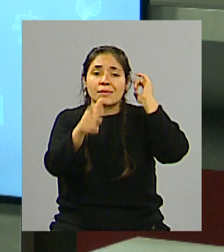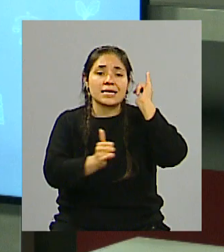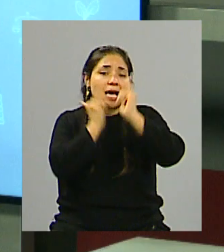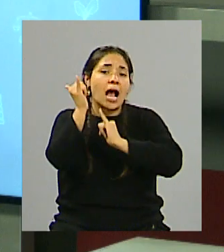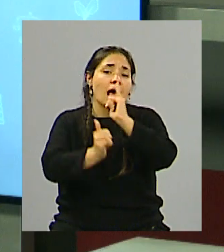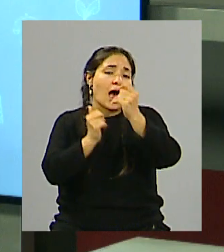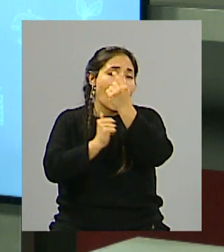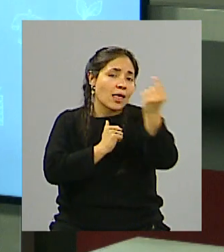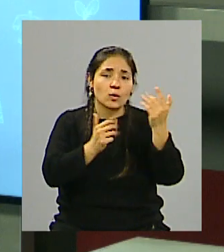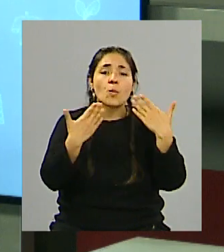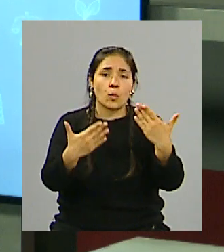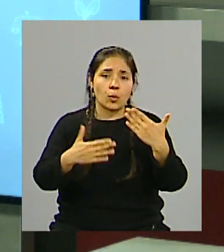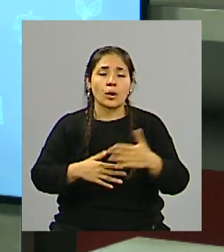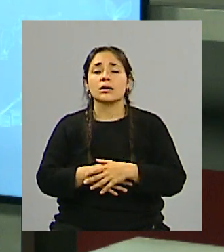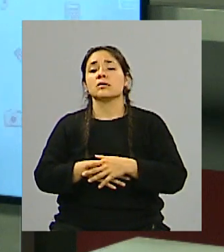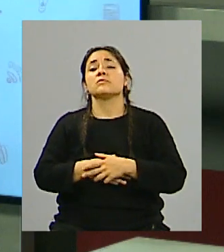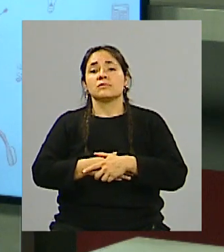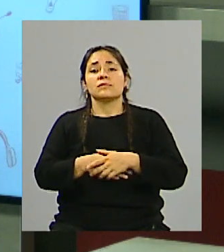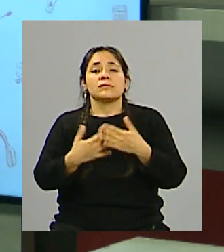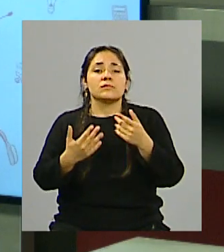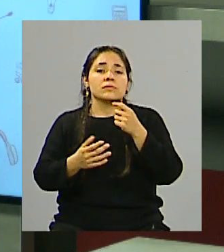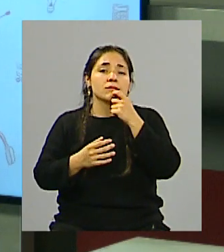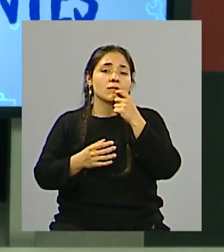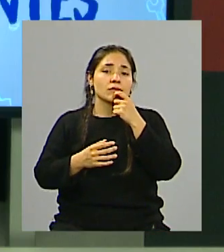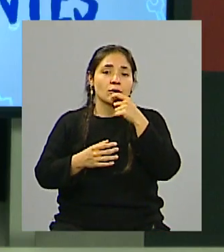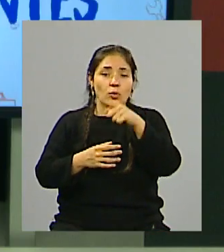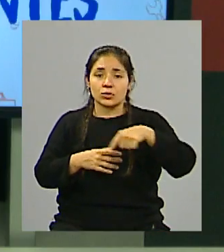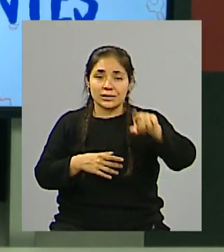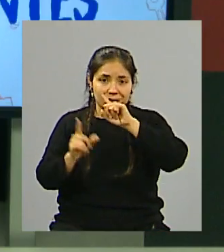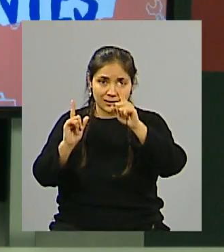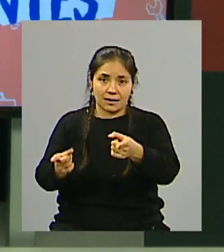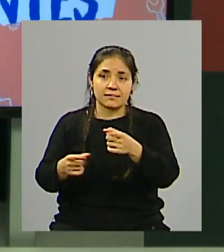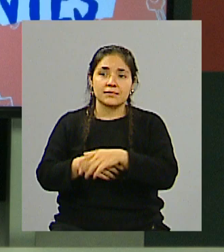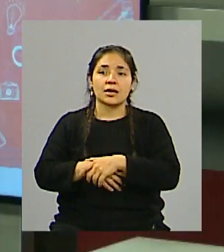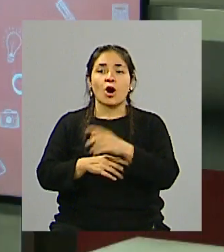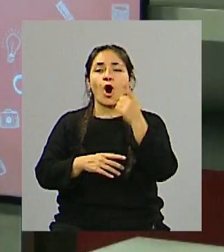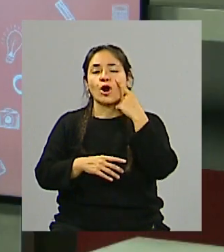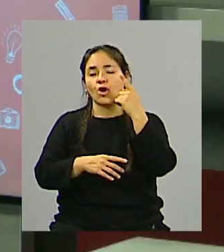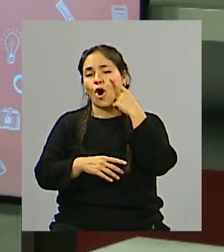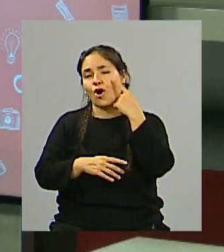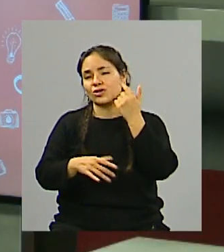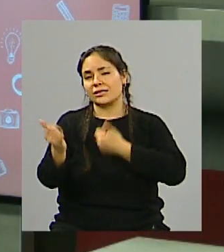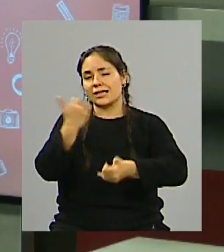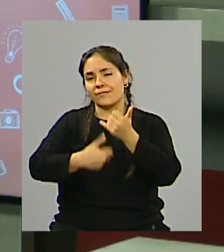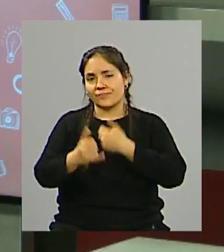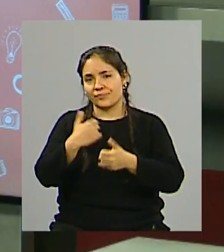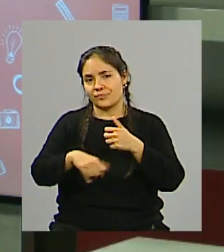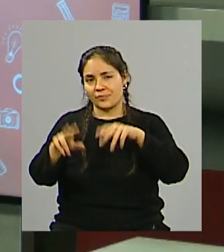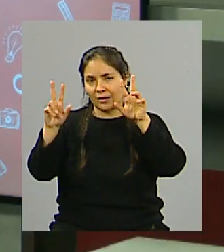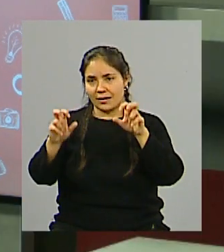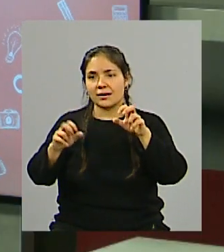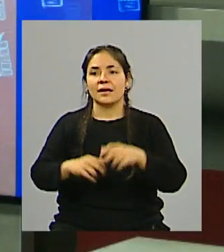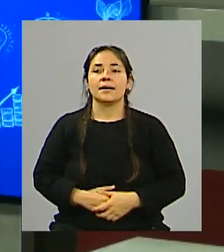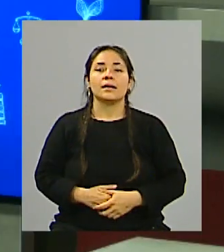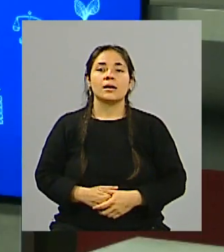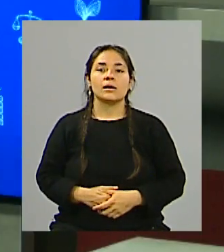de este registro está claro que va a ser mucho más fácil tener datos, pero digo, ustedes también ya conocen un montón de relatos. ¿Cuáles,